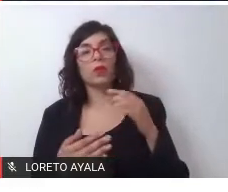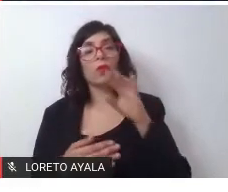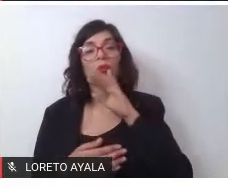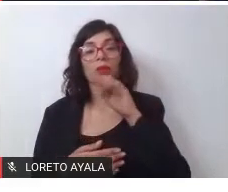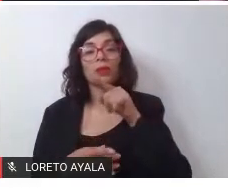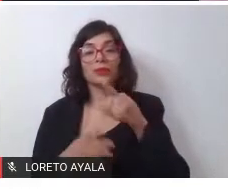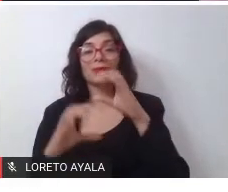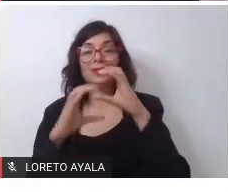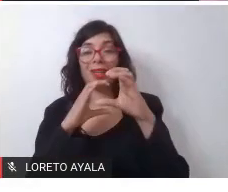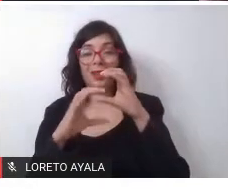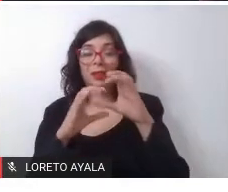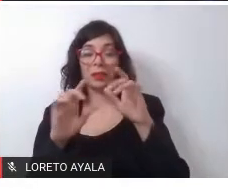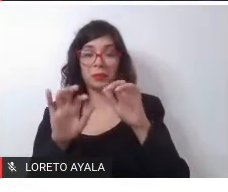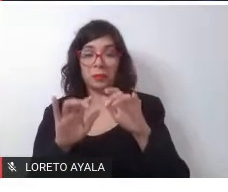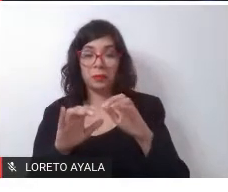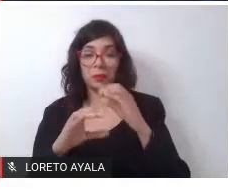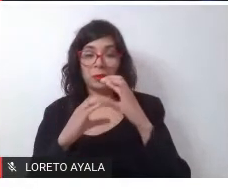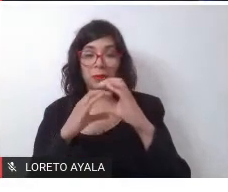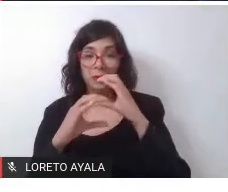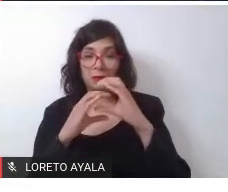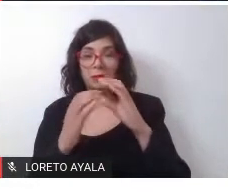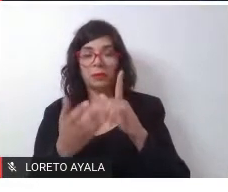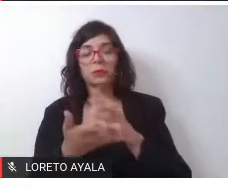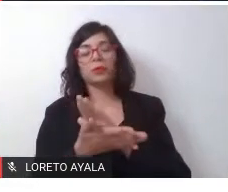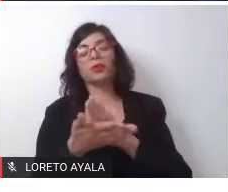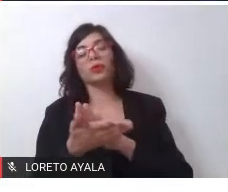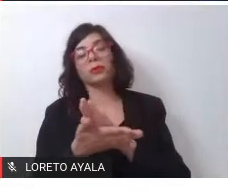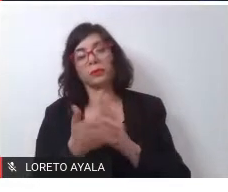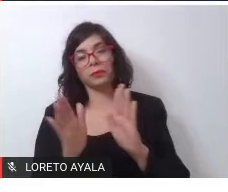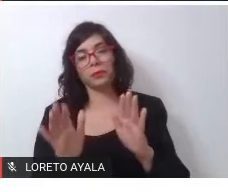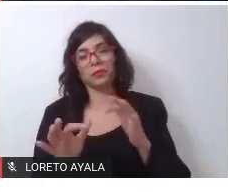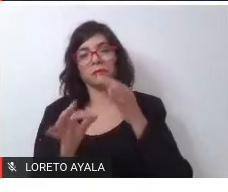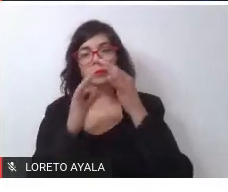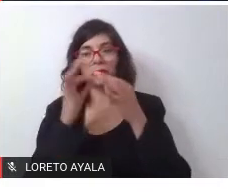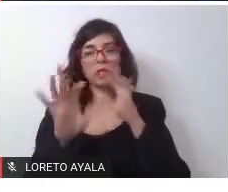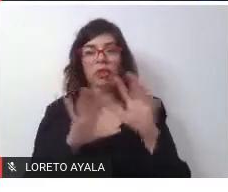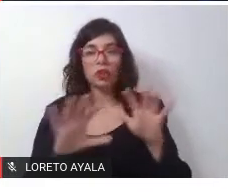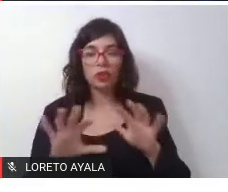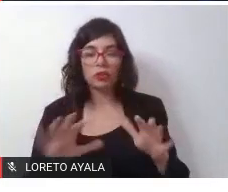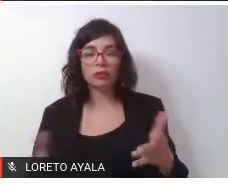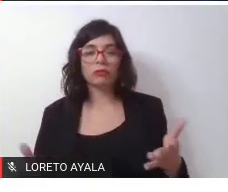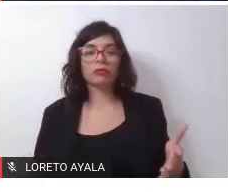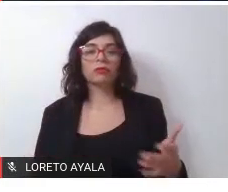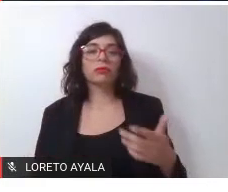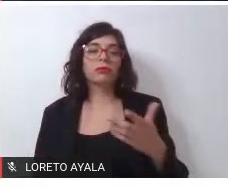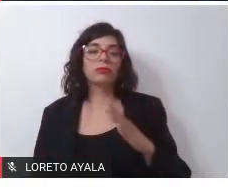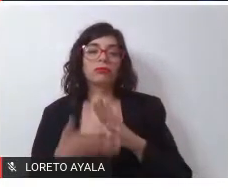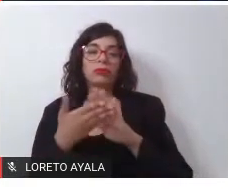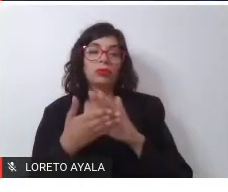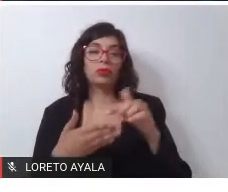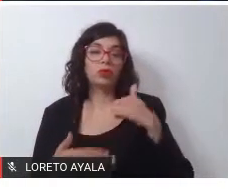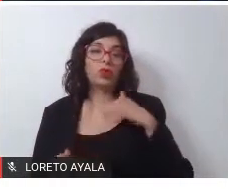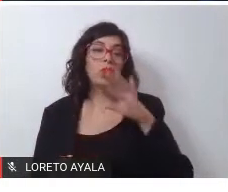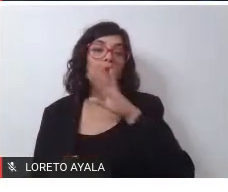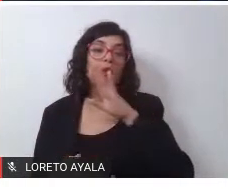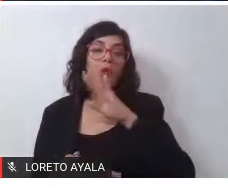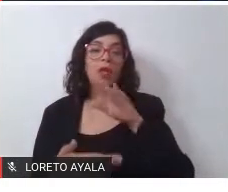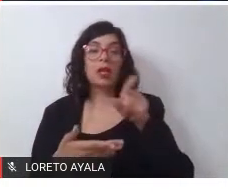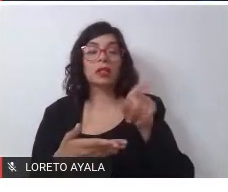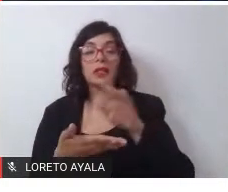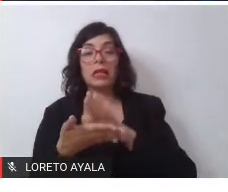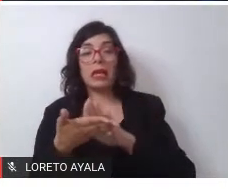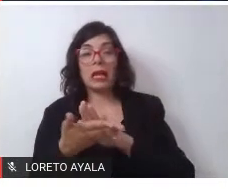chat. Vamos a usar ejemplos, vamos a decir cosas. Yo voy a ocupar ejemplos de